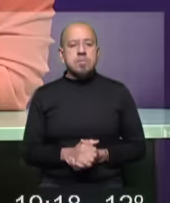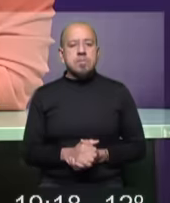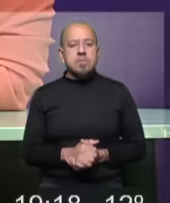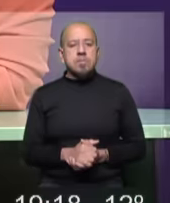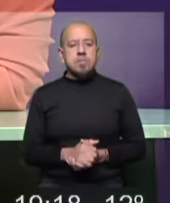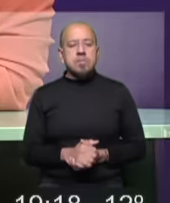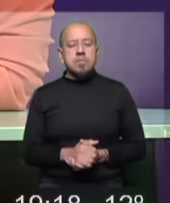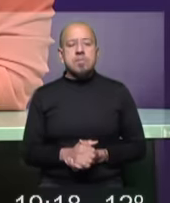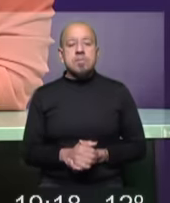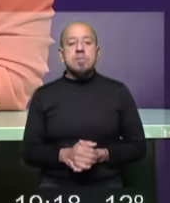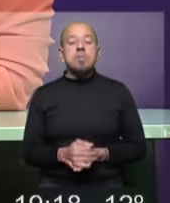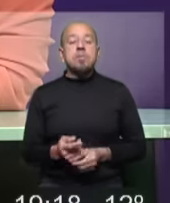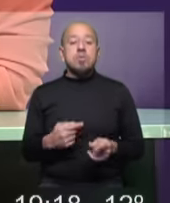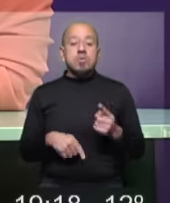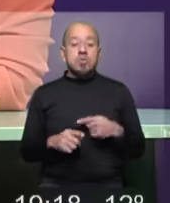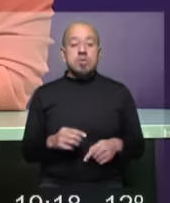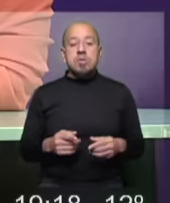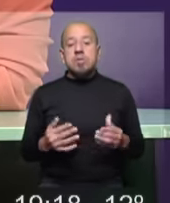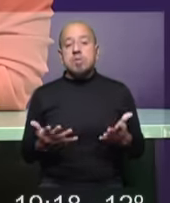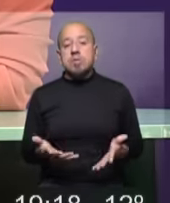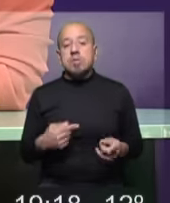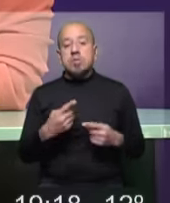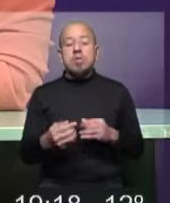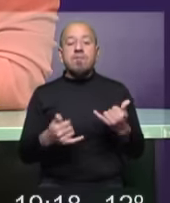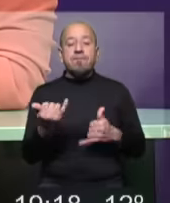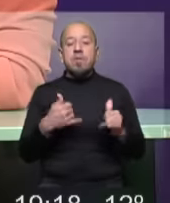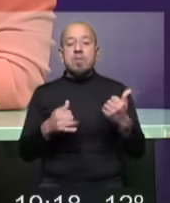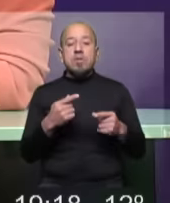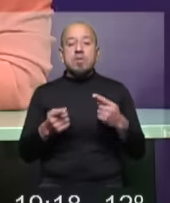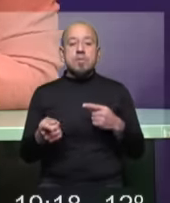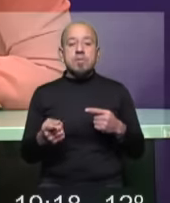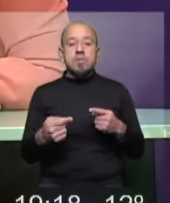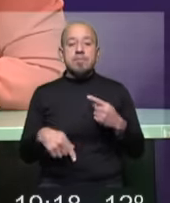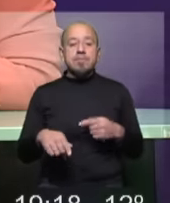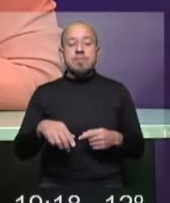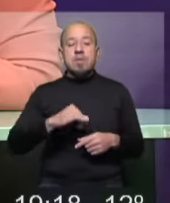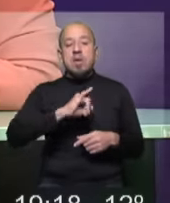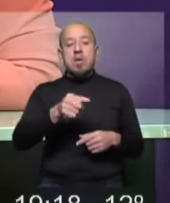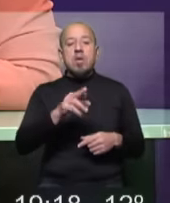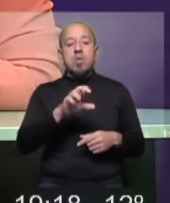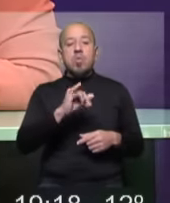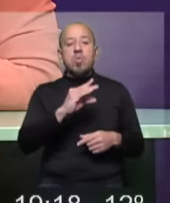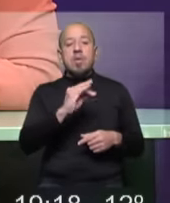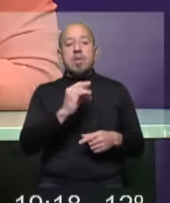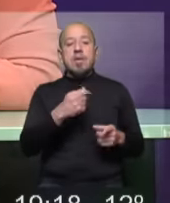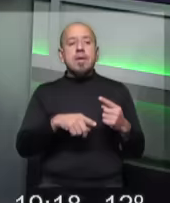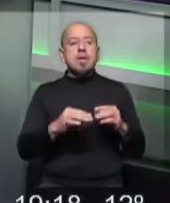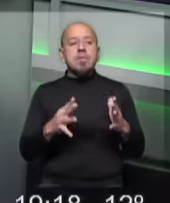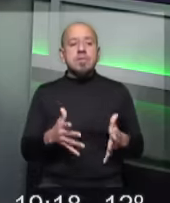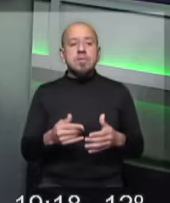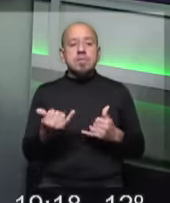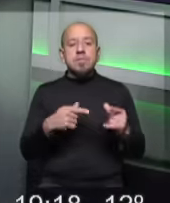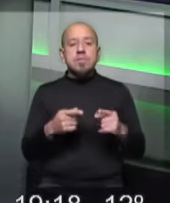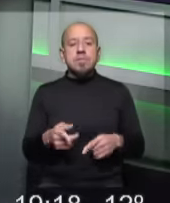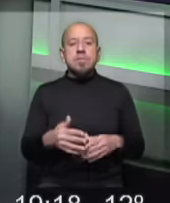Bueno, ¿y qué sucedió efectivamente con la solicitud de esta información por parte de jurídica del Ministerio de Relaciones Exteriores para